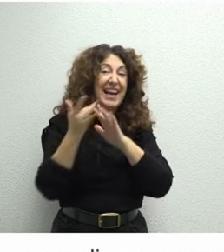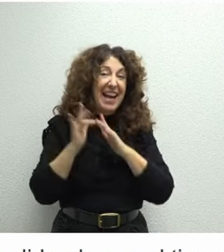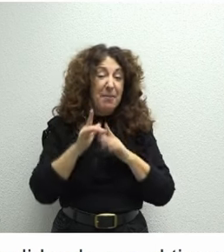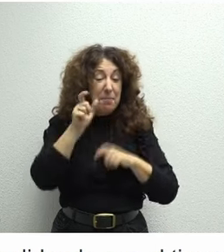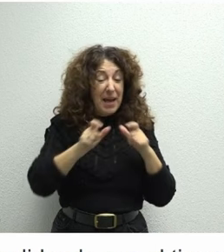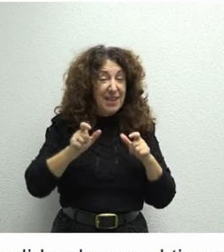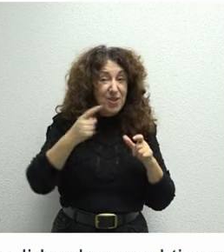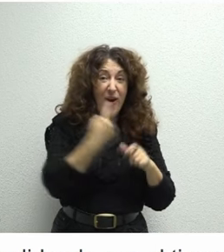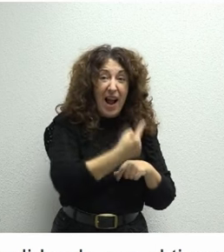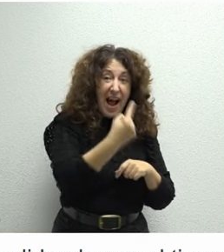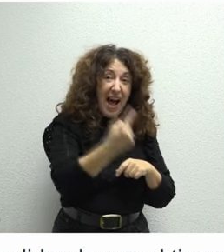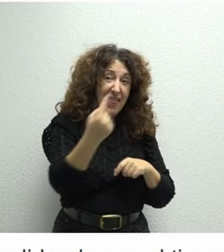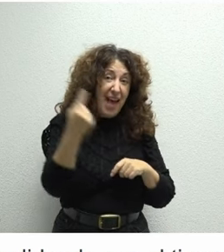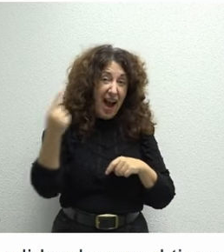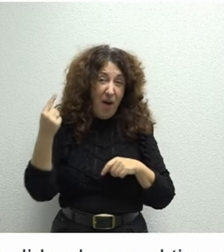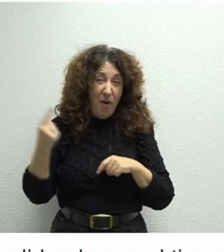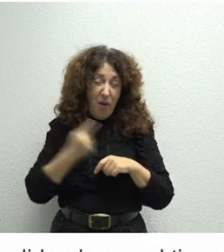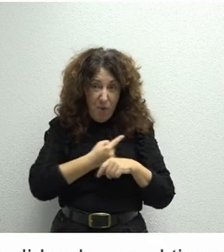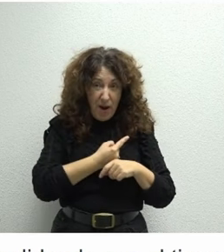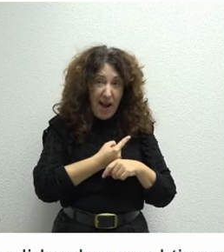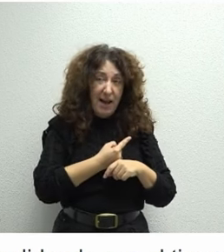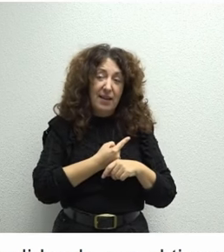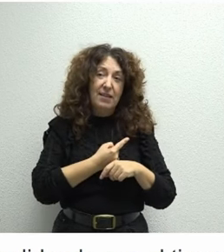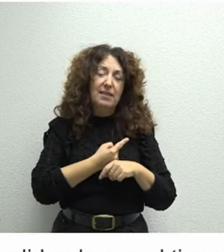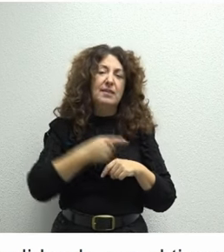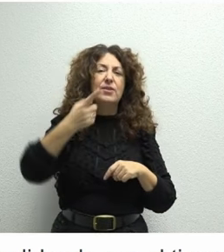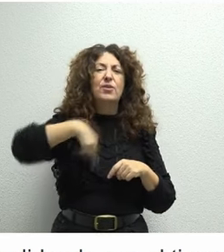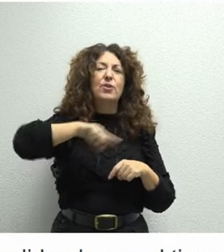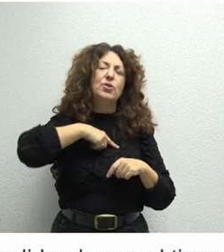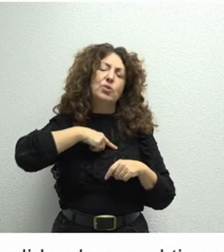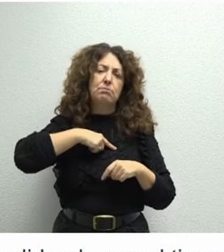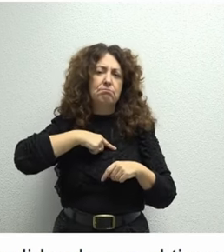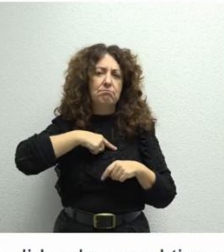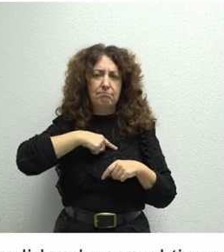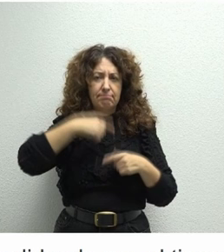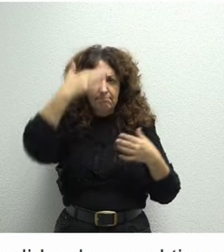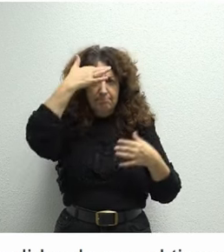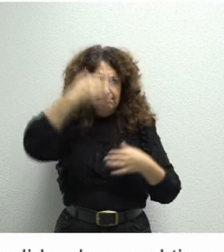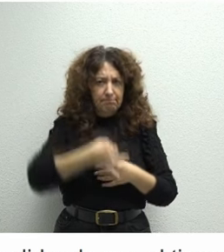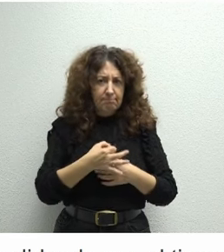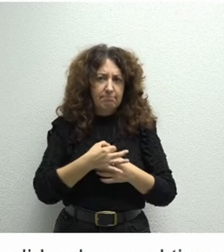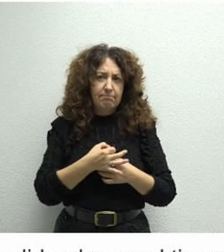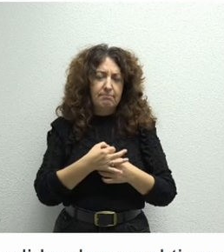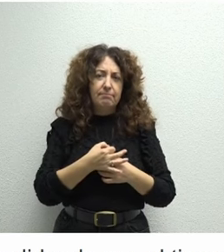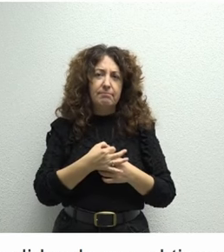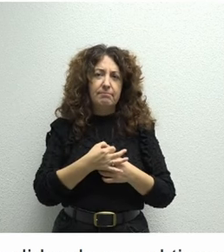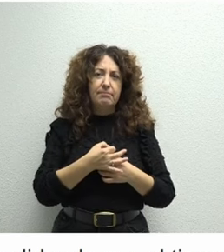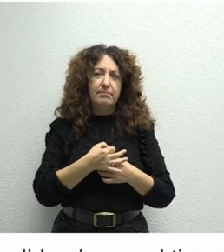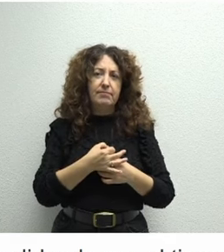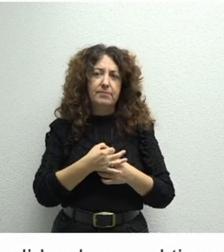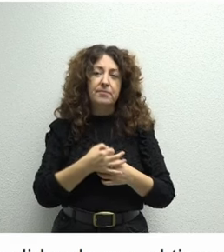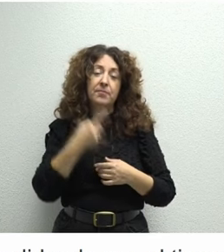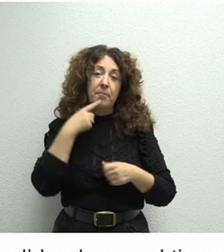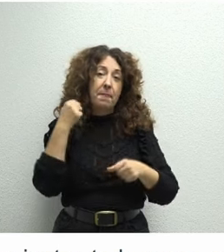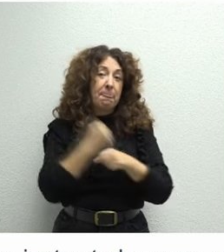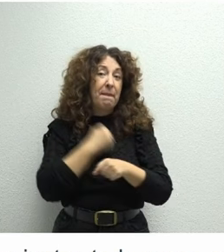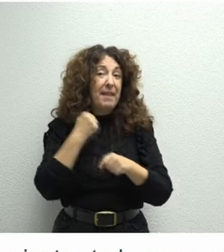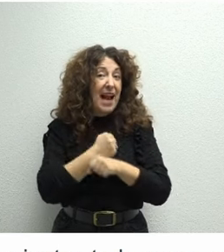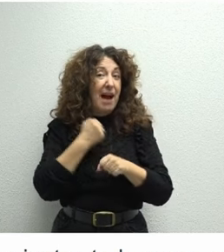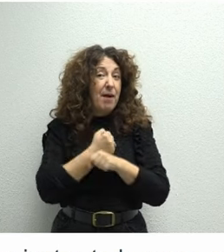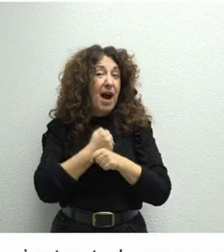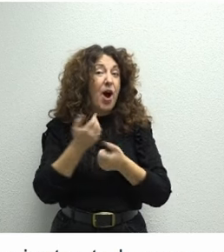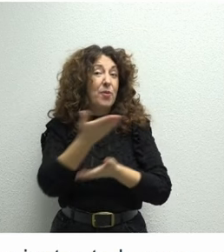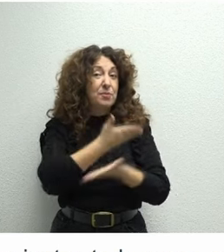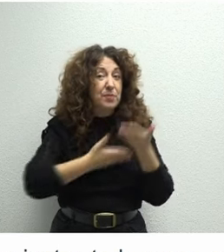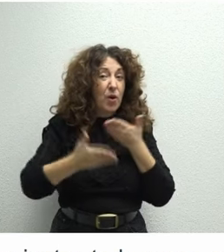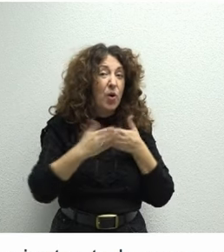la conforma o que que conforman esta relación tenemos el firme convencimiento de que solamente trabajando juntos y